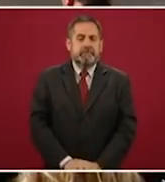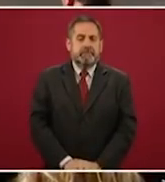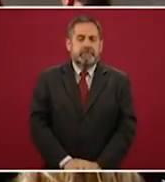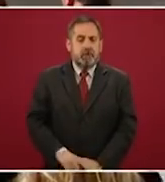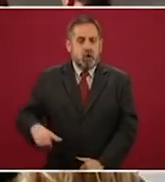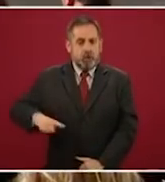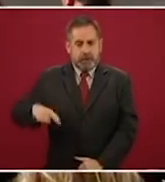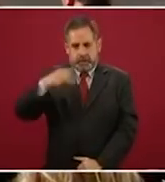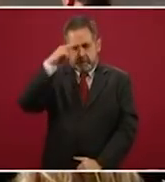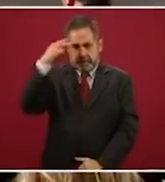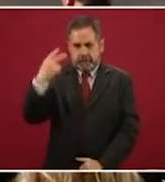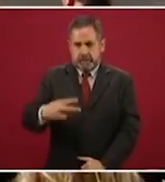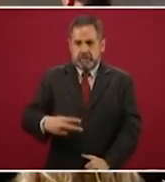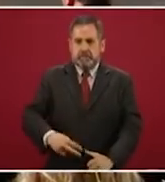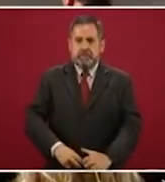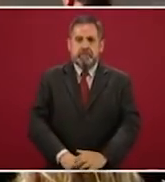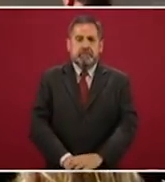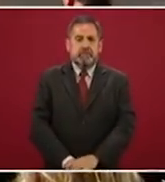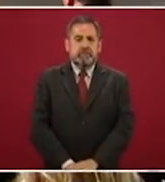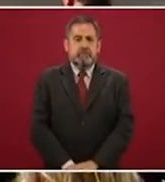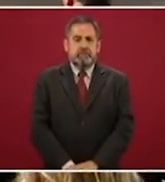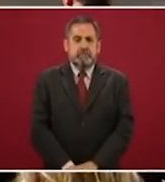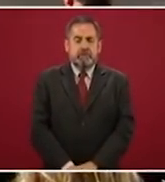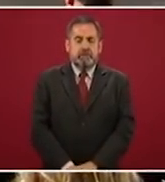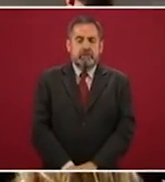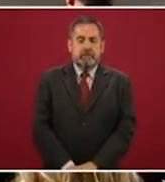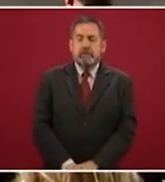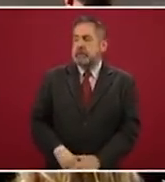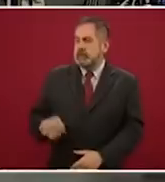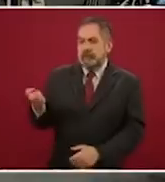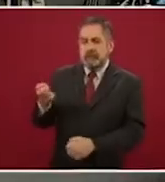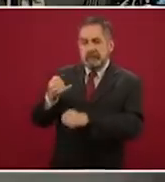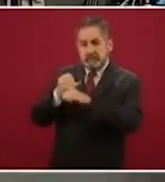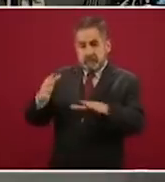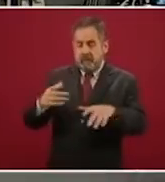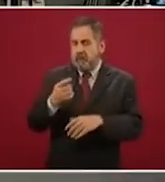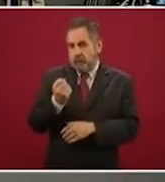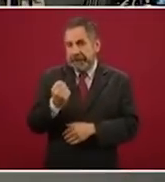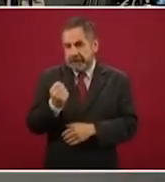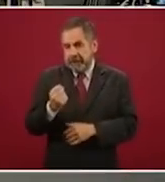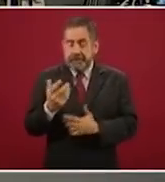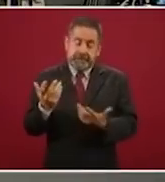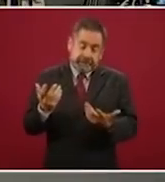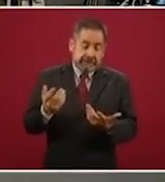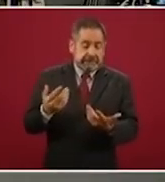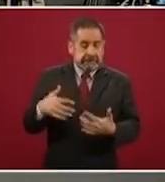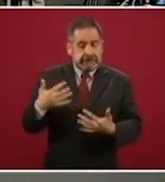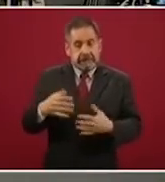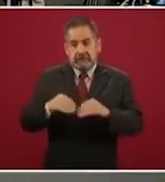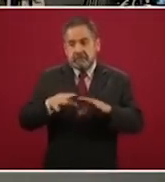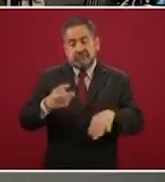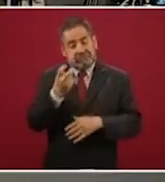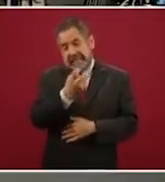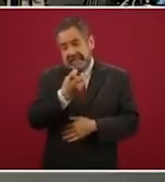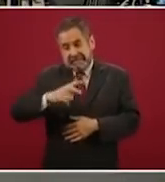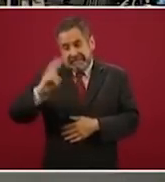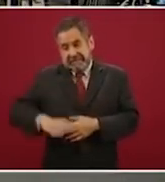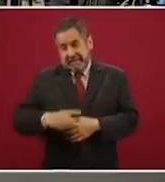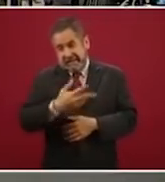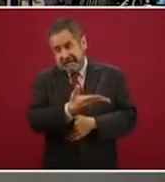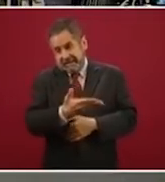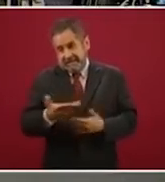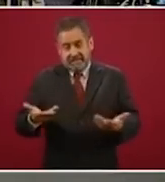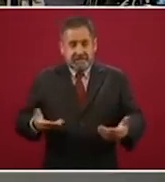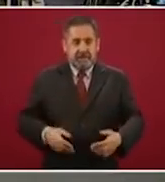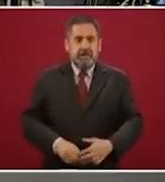Gobierno de México. Bueno, esta es la información. Está fuerte, pero así es la realidad. Muy